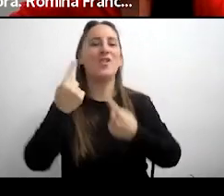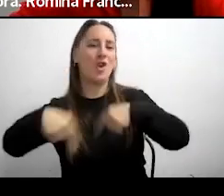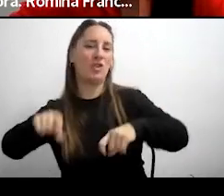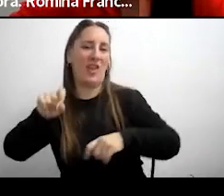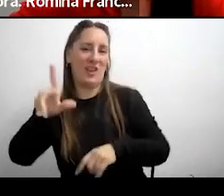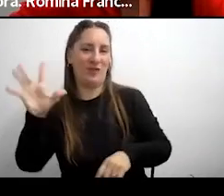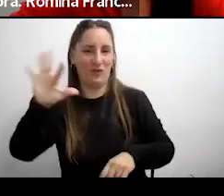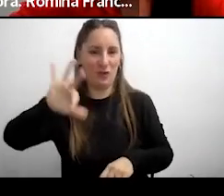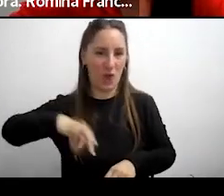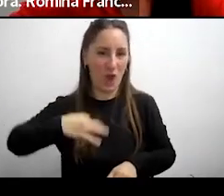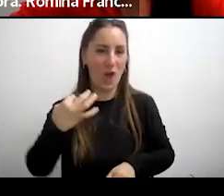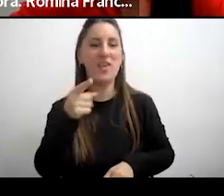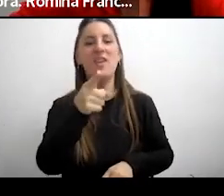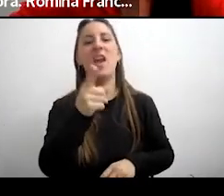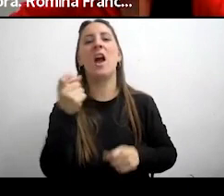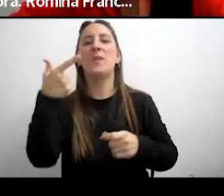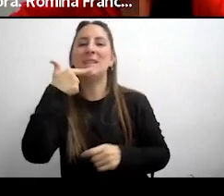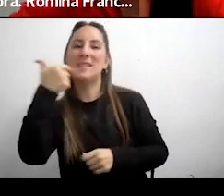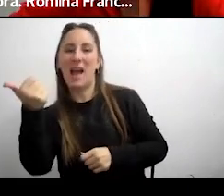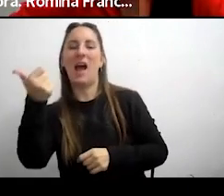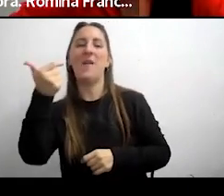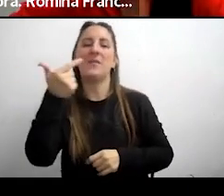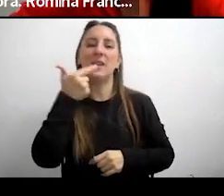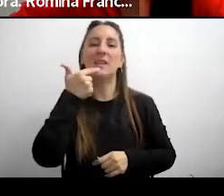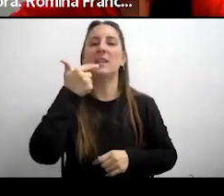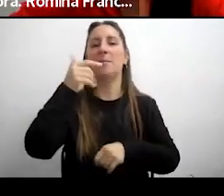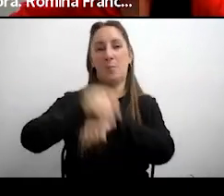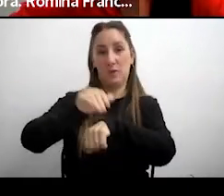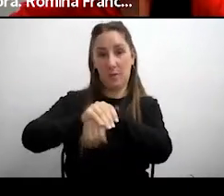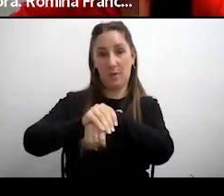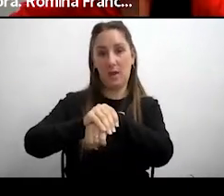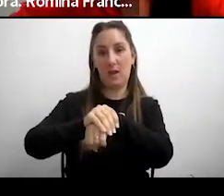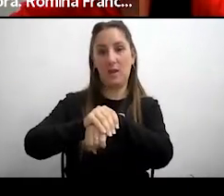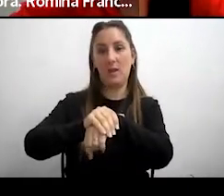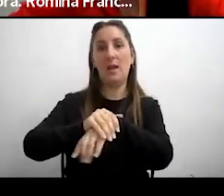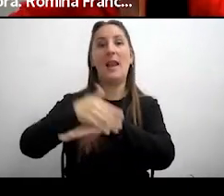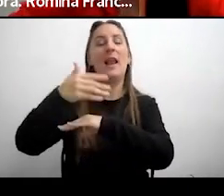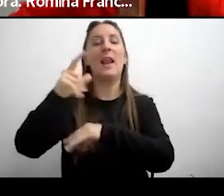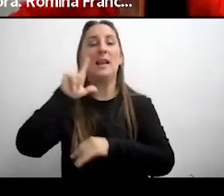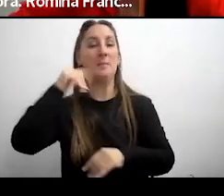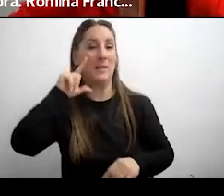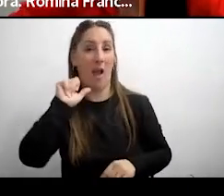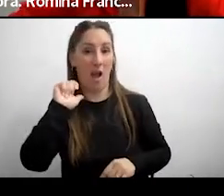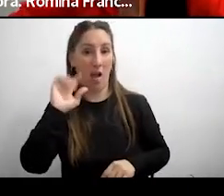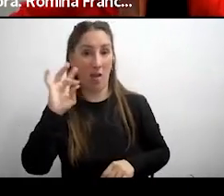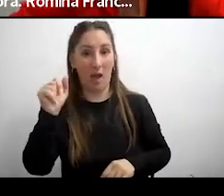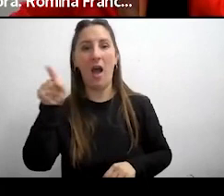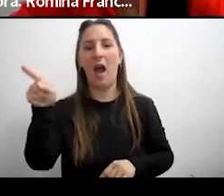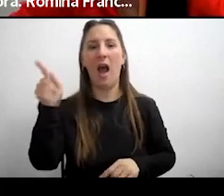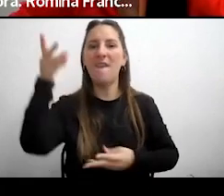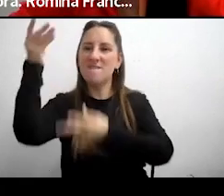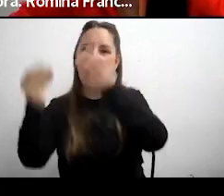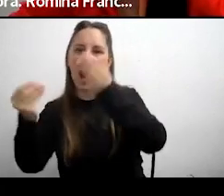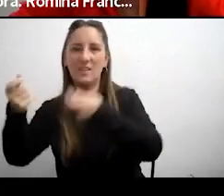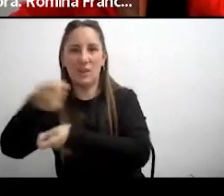están con una sociedad anónima, una sociedad de responsabilidad limitada, van a encontrar un balance comercial que